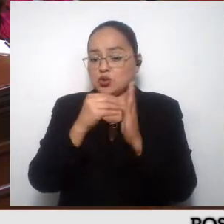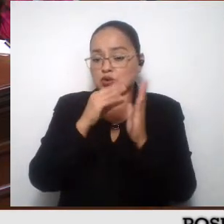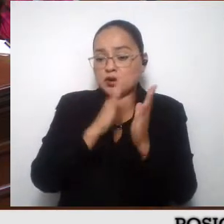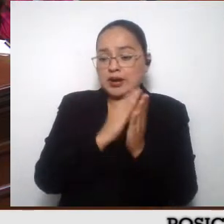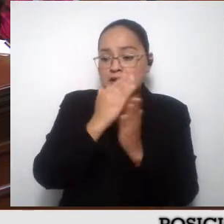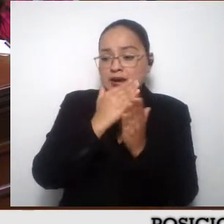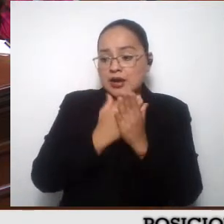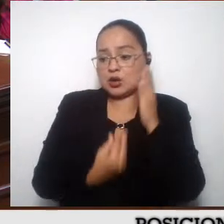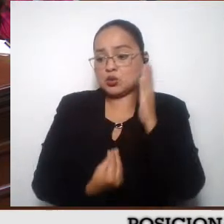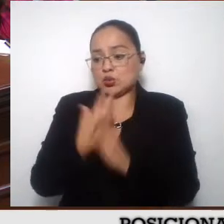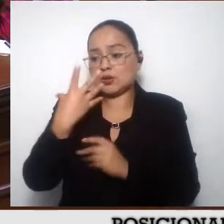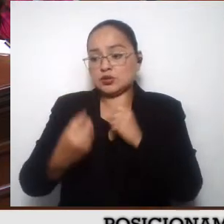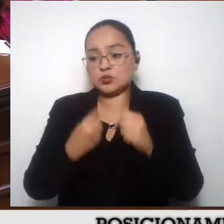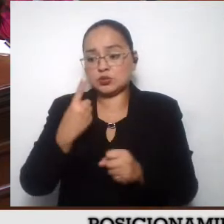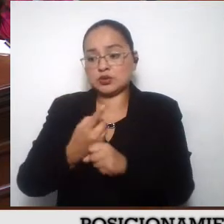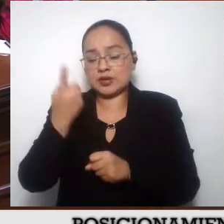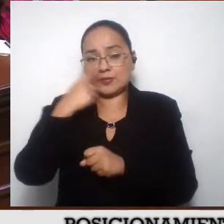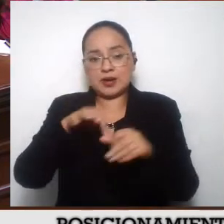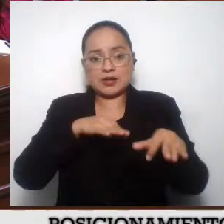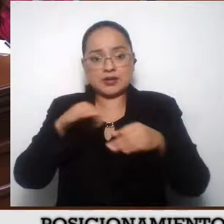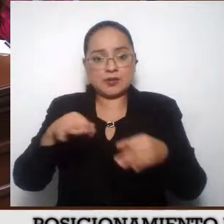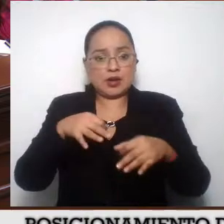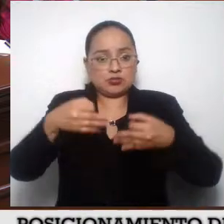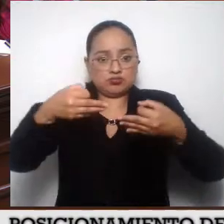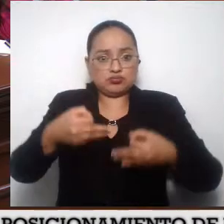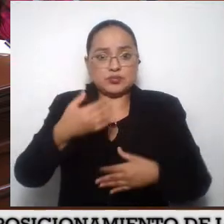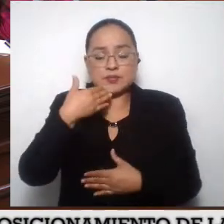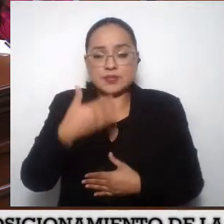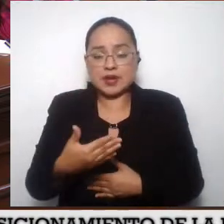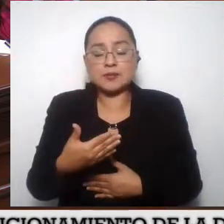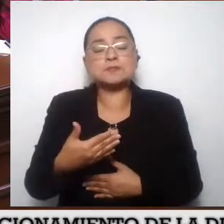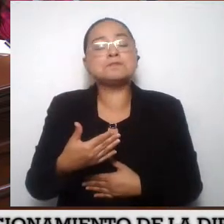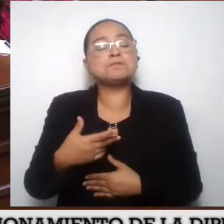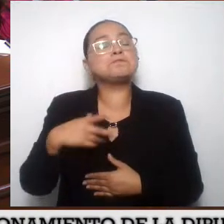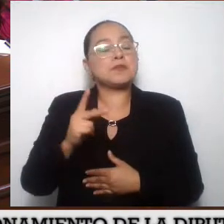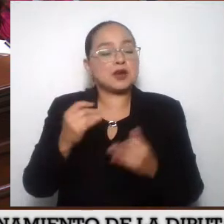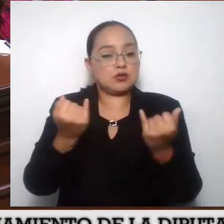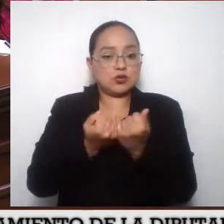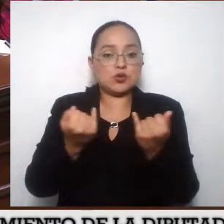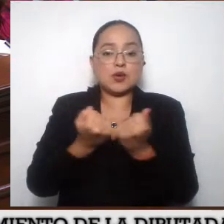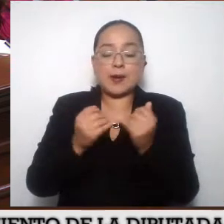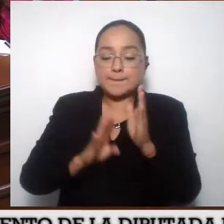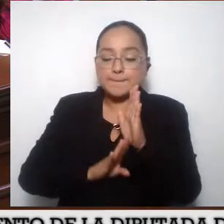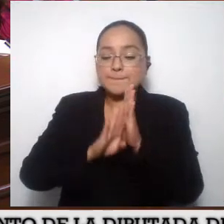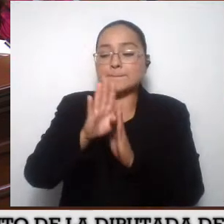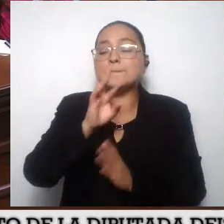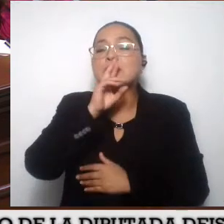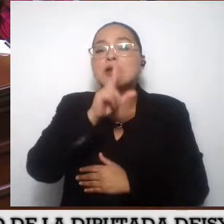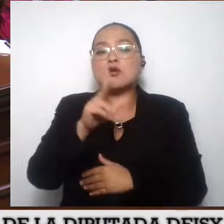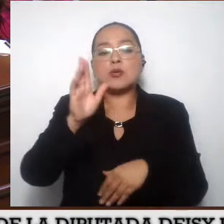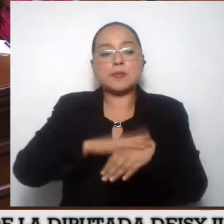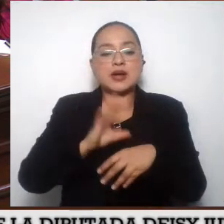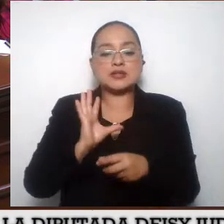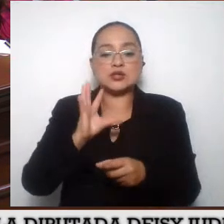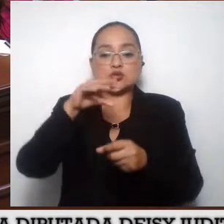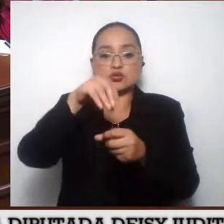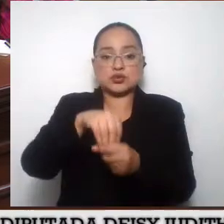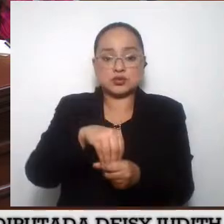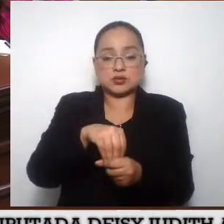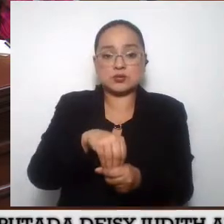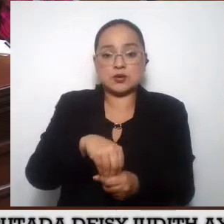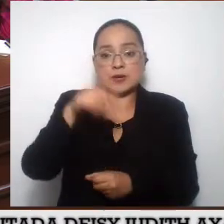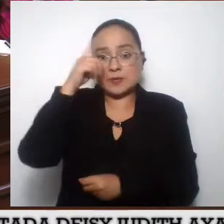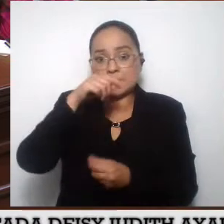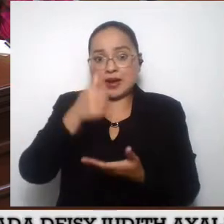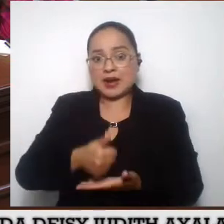oportunidades de trabajo decente, sino también un crecimiento más sólido e inclusivo que permita